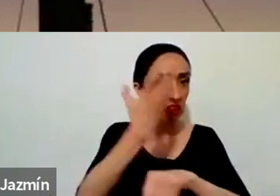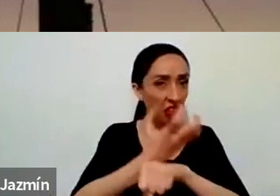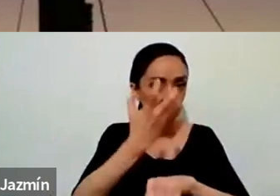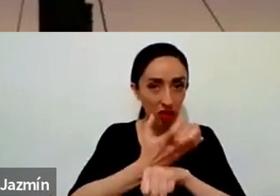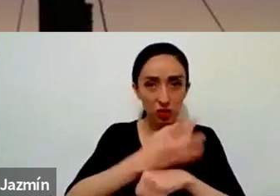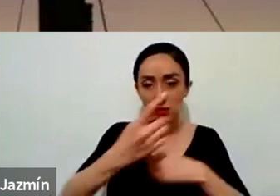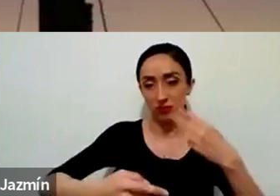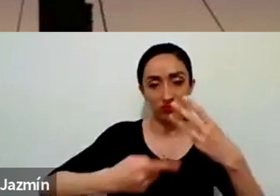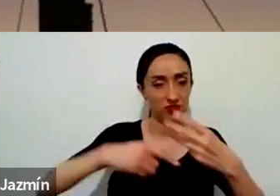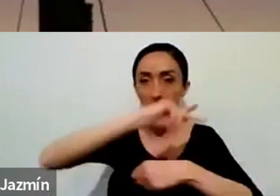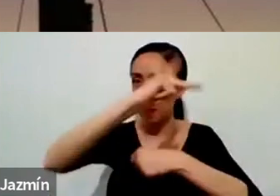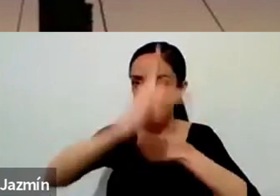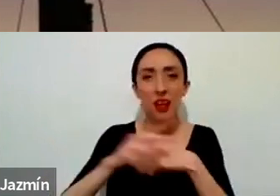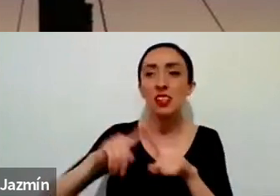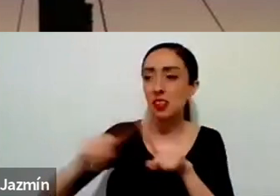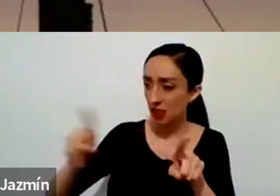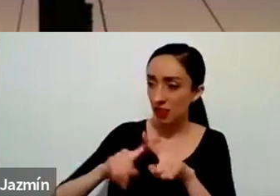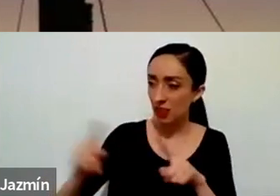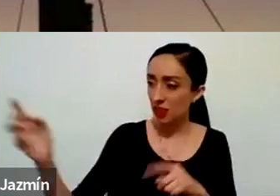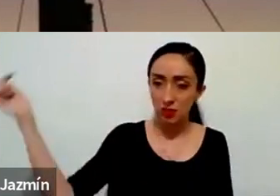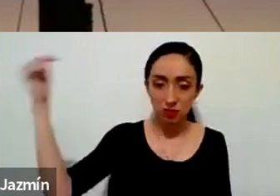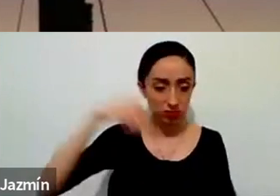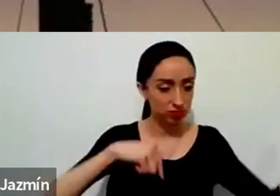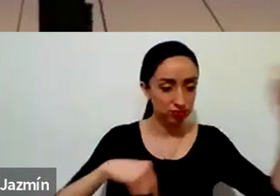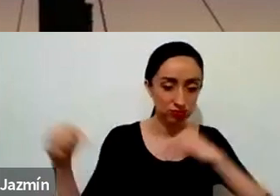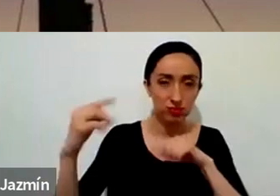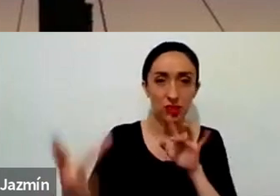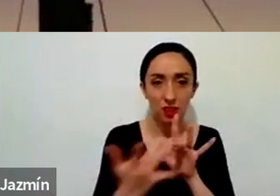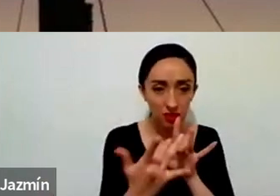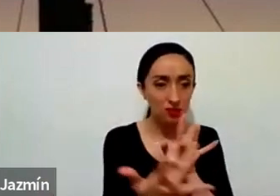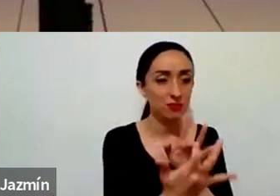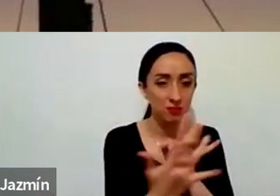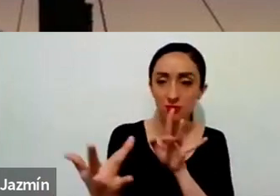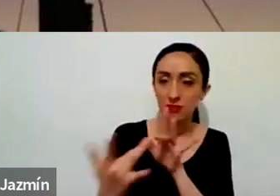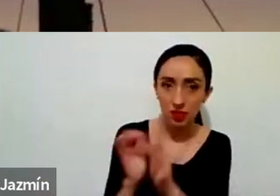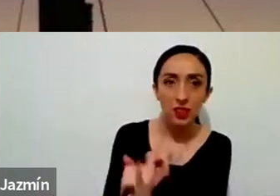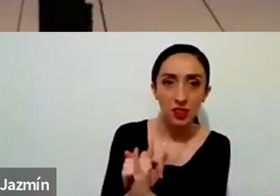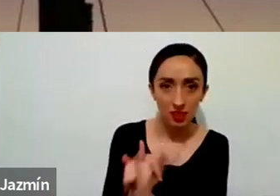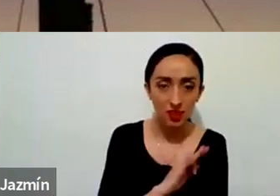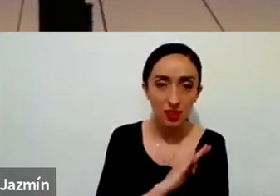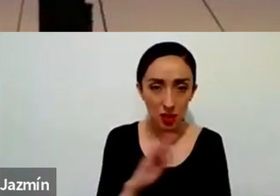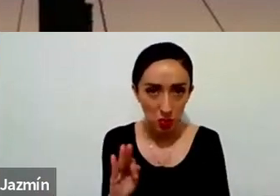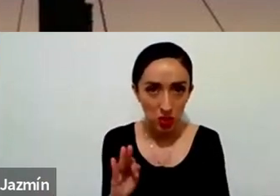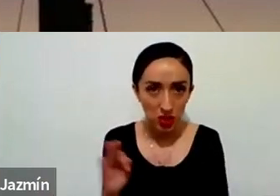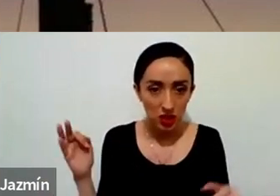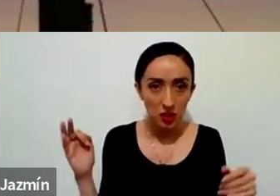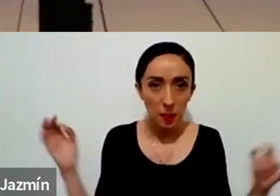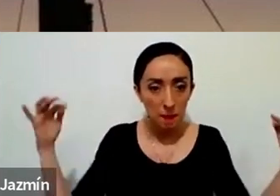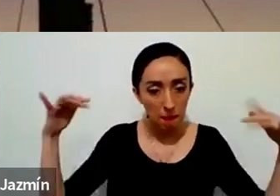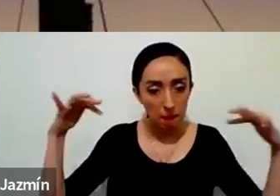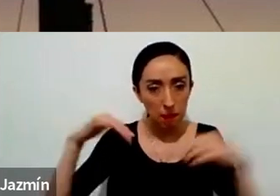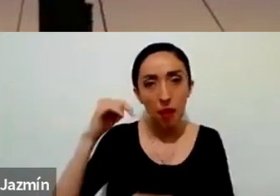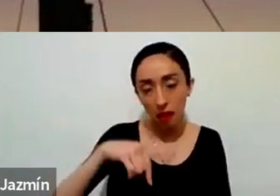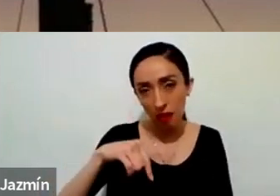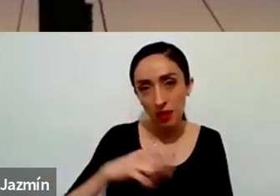Tenemos compañeros y compañeras de Sudamérica, del Perú, creo que habían compañeros y compañeras del